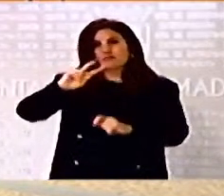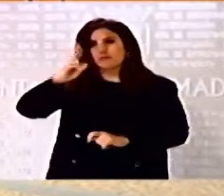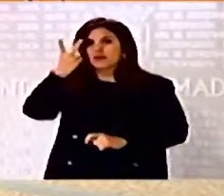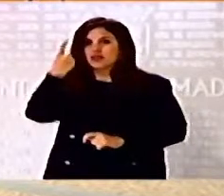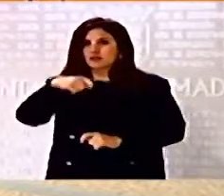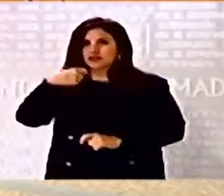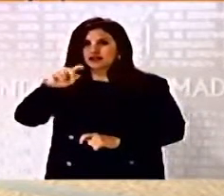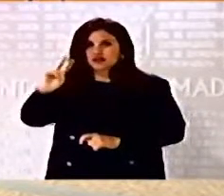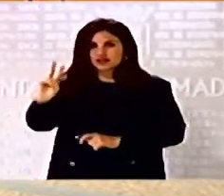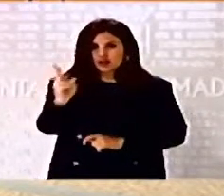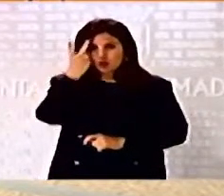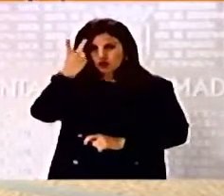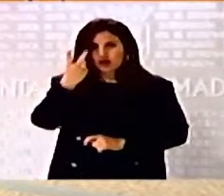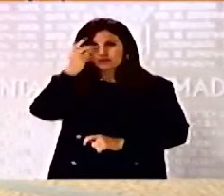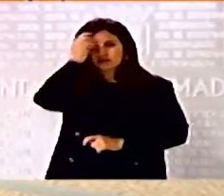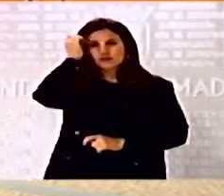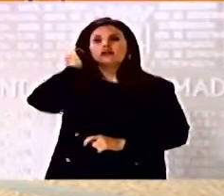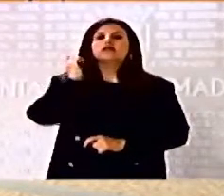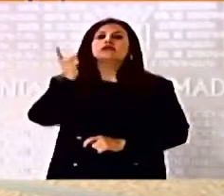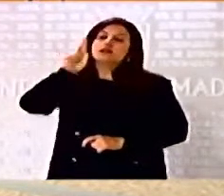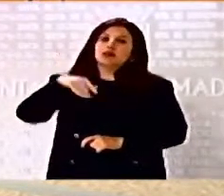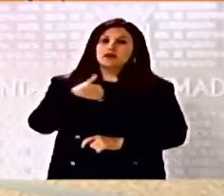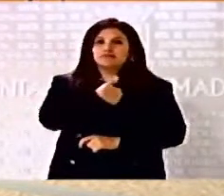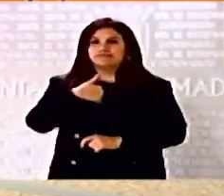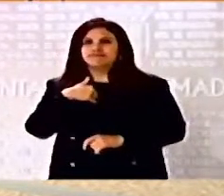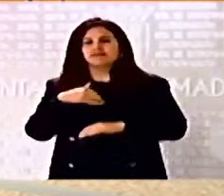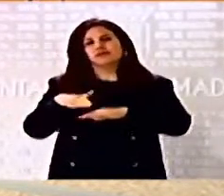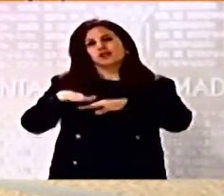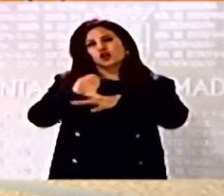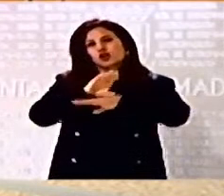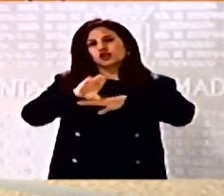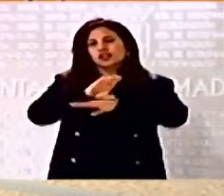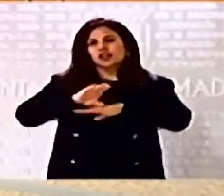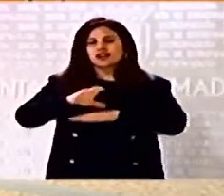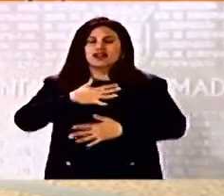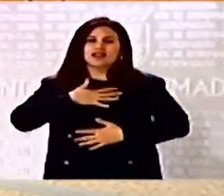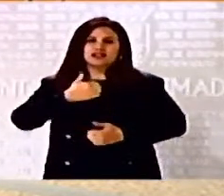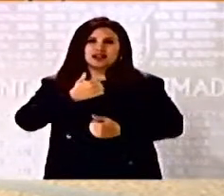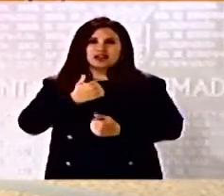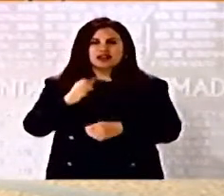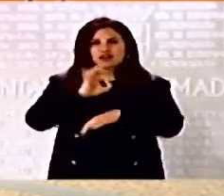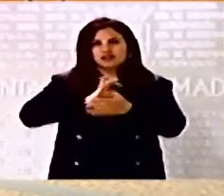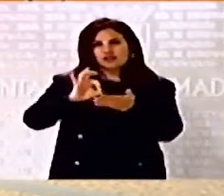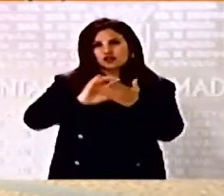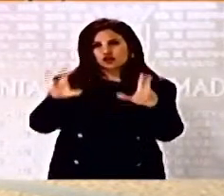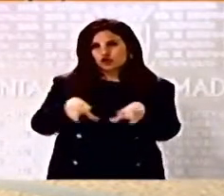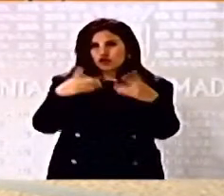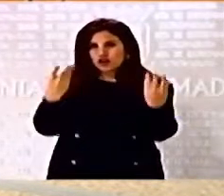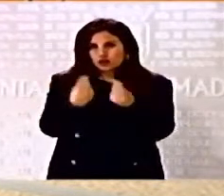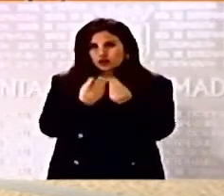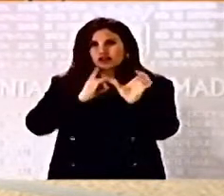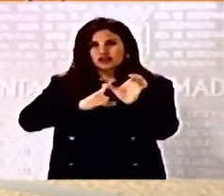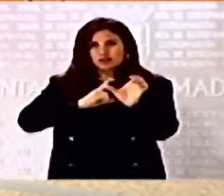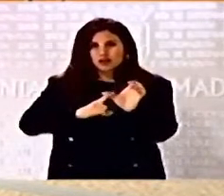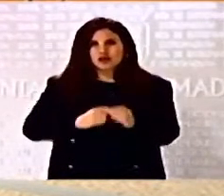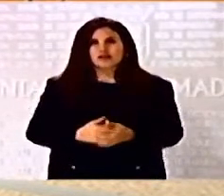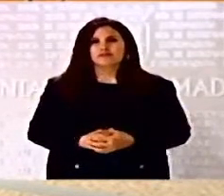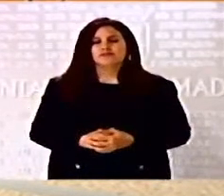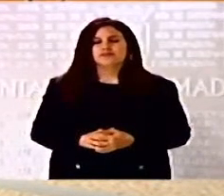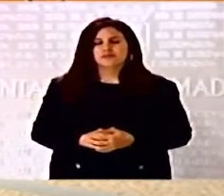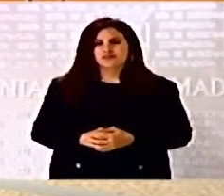Vicepresidencia Segunda y Consejería de Sanidad y Servicios Sociales de la Junta de Extremadura.